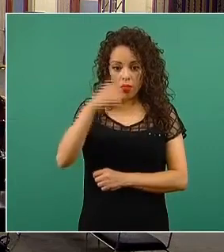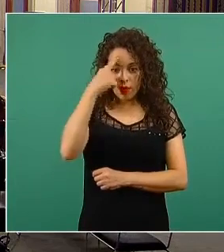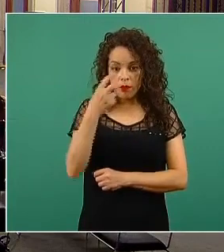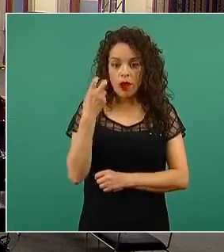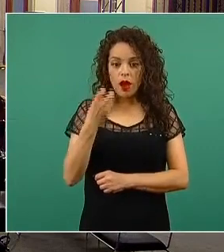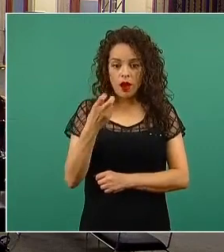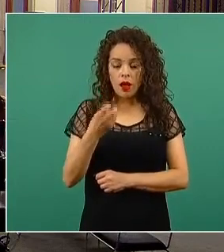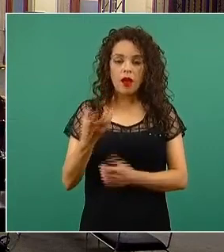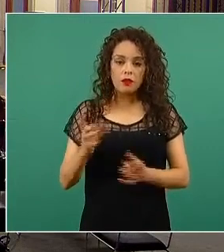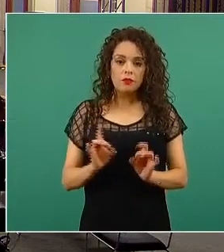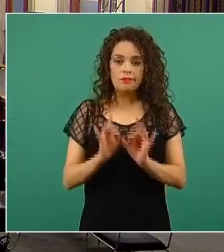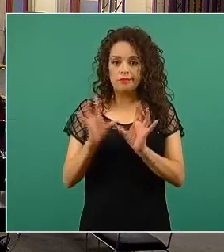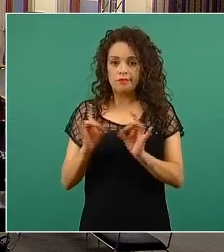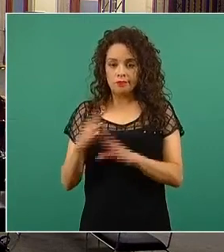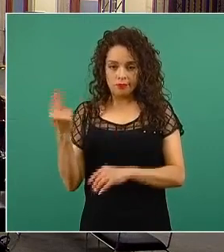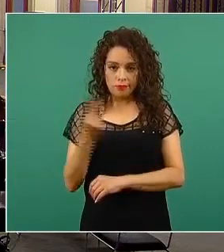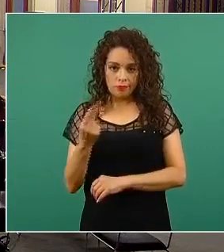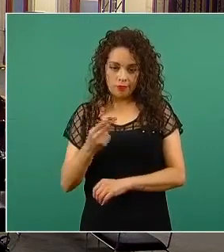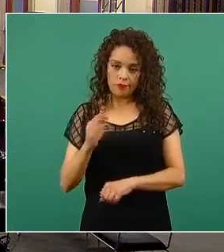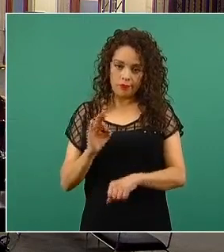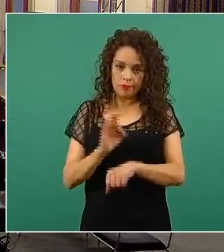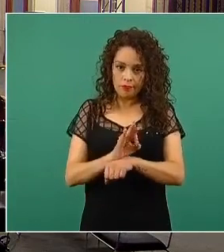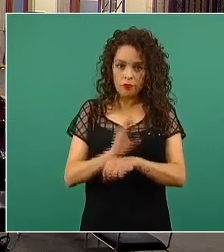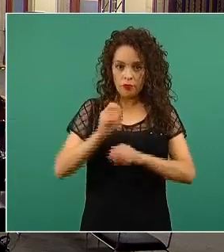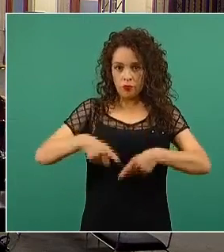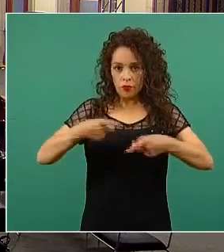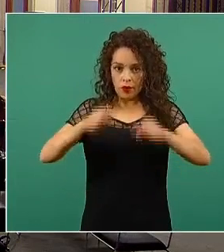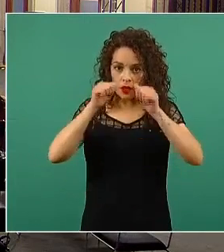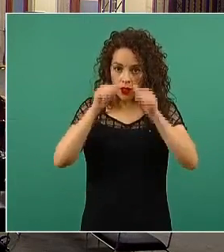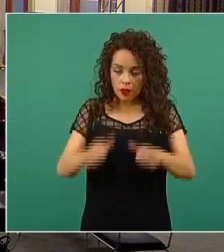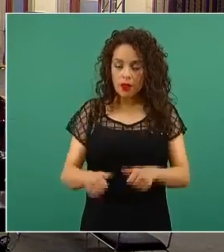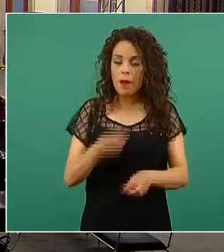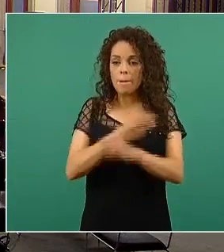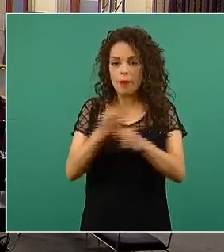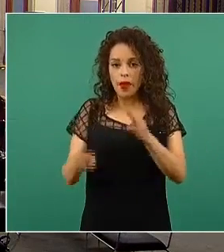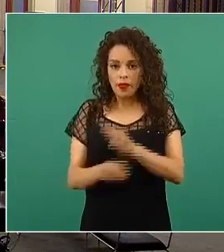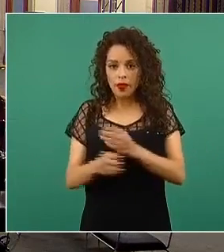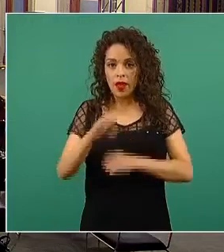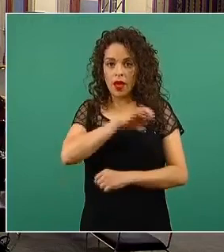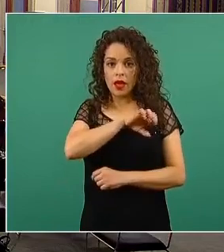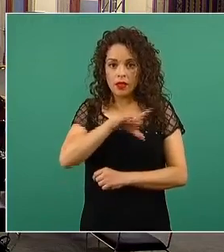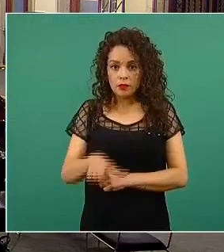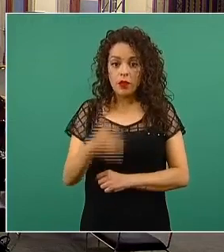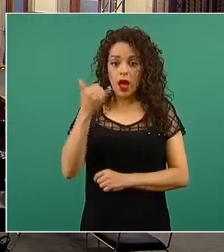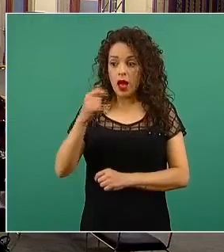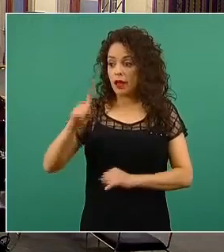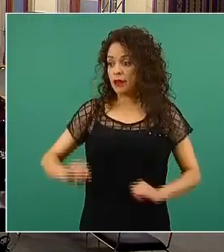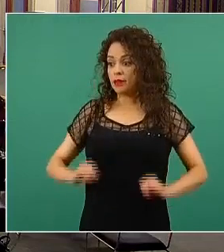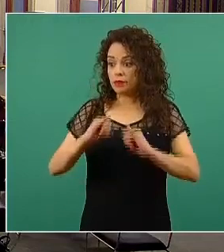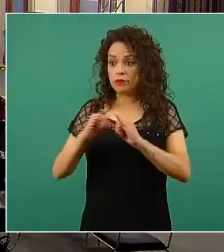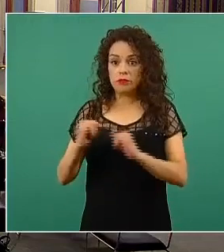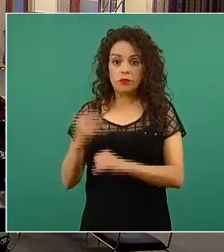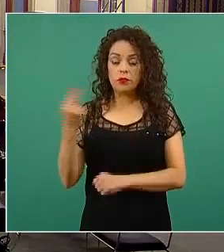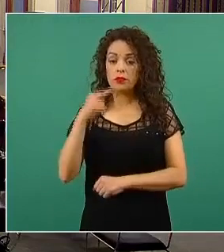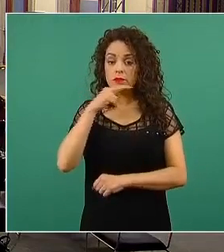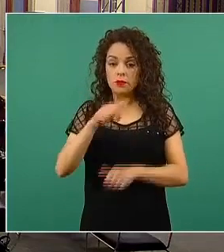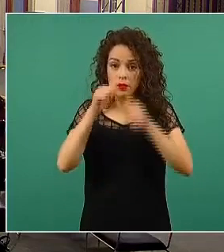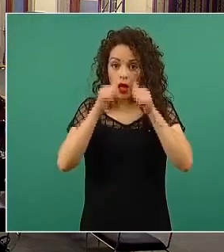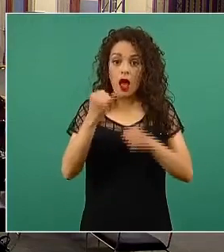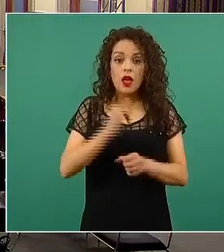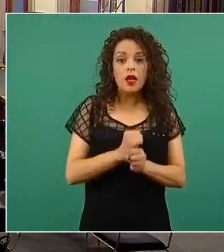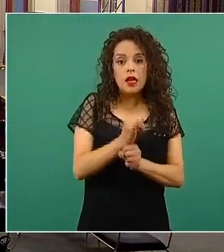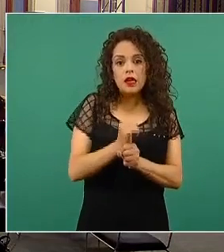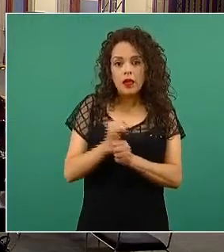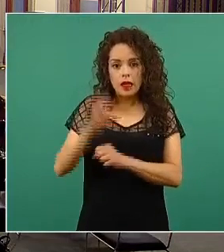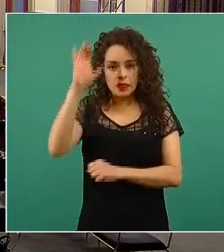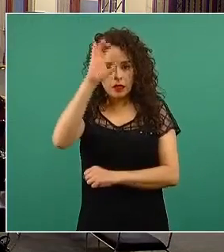tipo a las intervenciones, los equipos especiales de emergencia, la respuesta institucional, que era importante, así como el de investigación